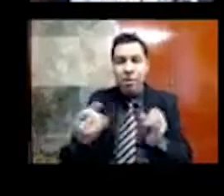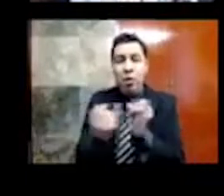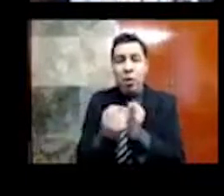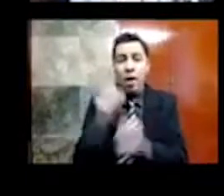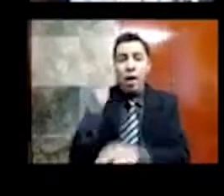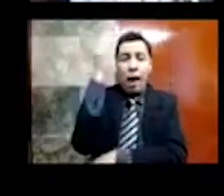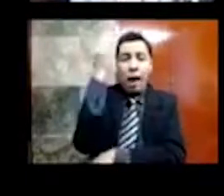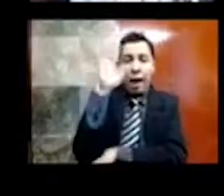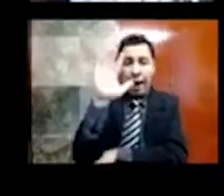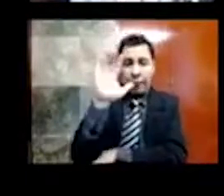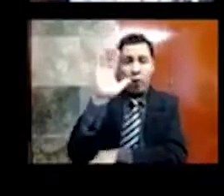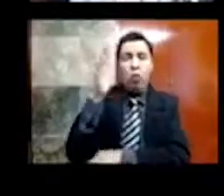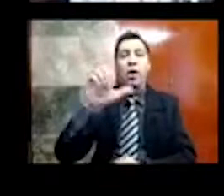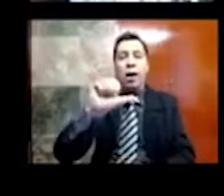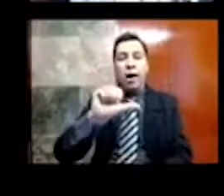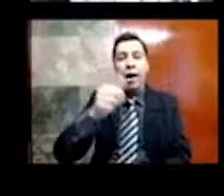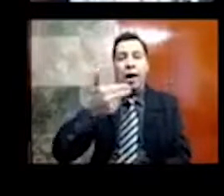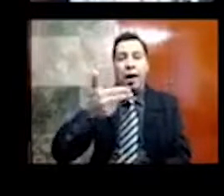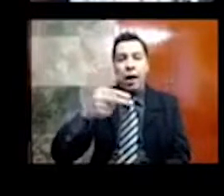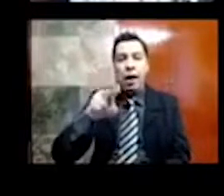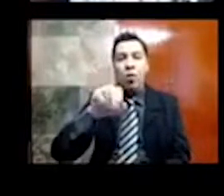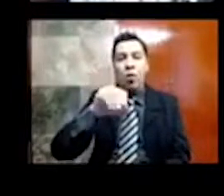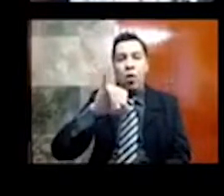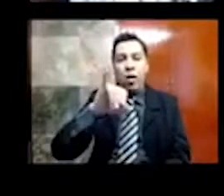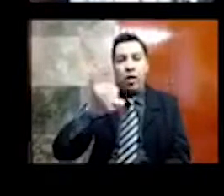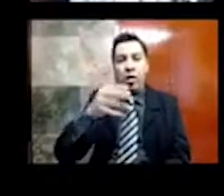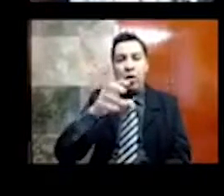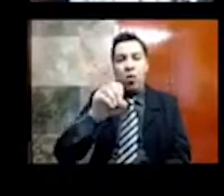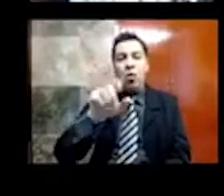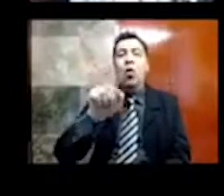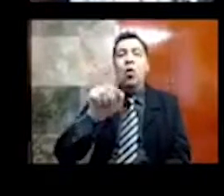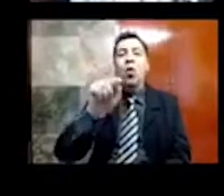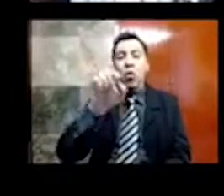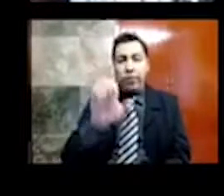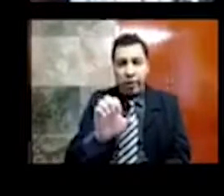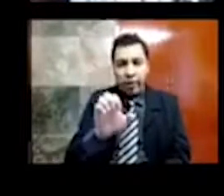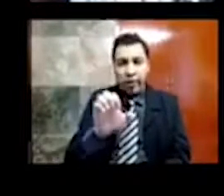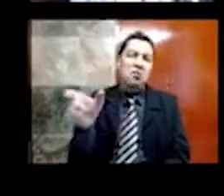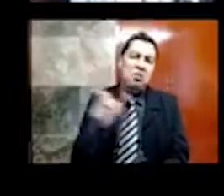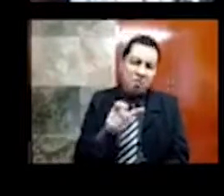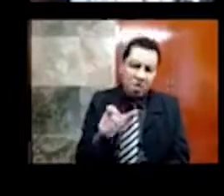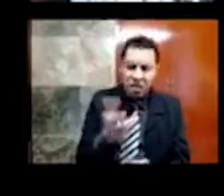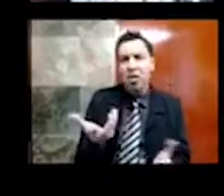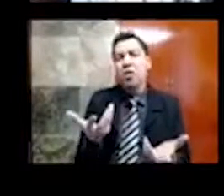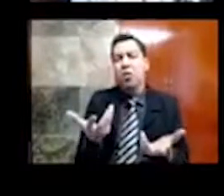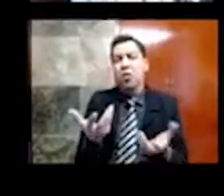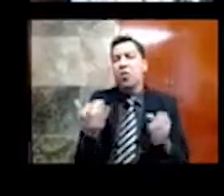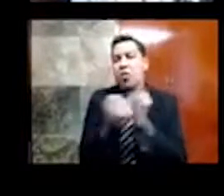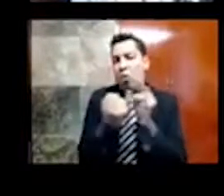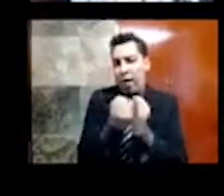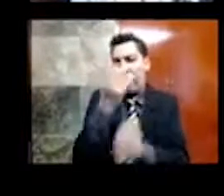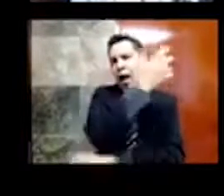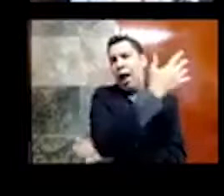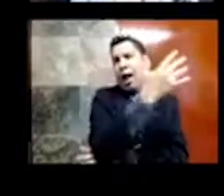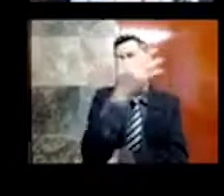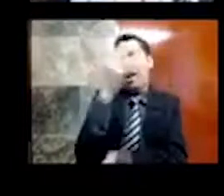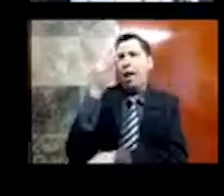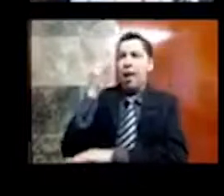centro. Xochimilco, Tenochtitlan, estaban llenos de estos árboles, huexotl, o sea,